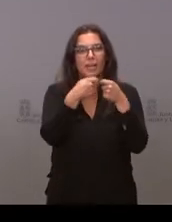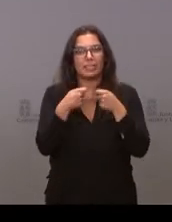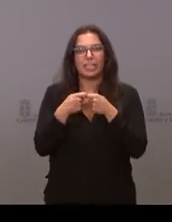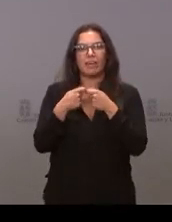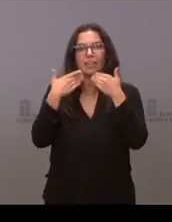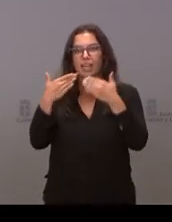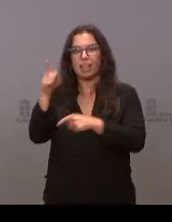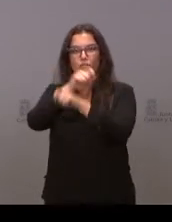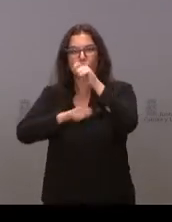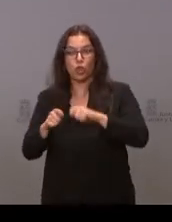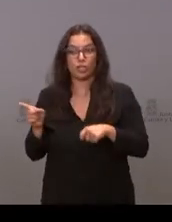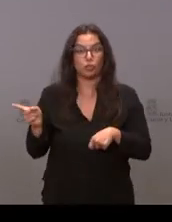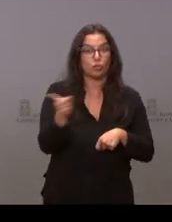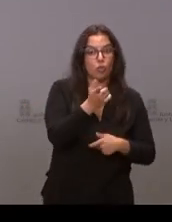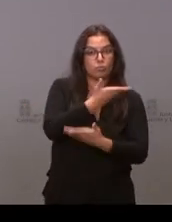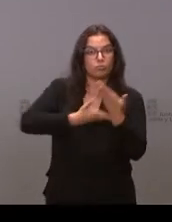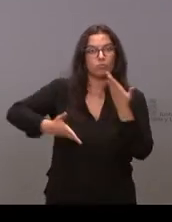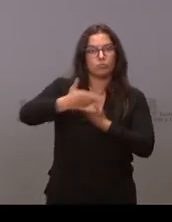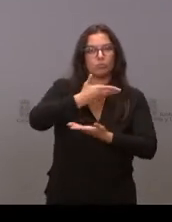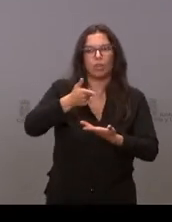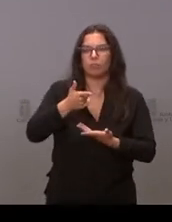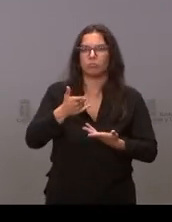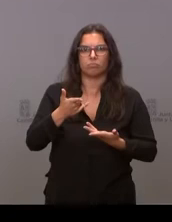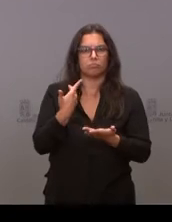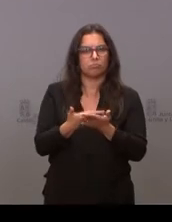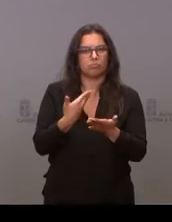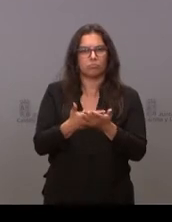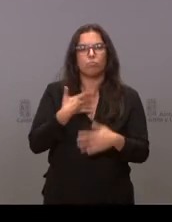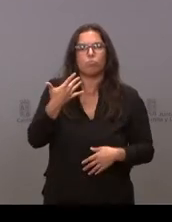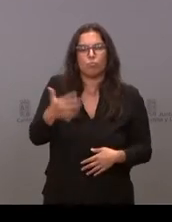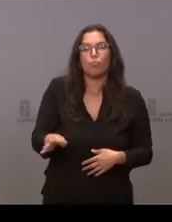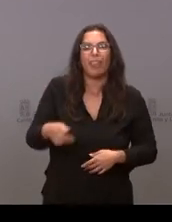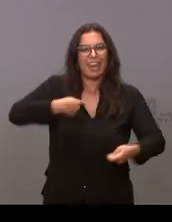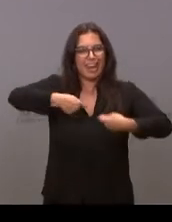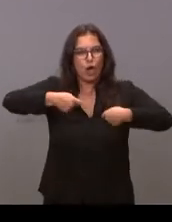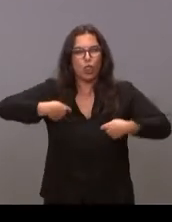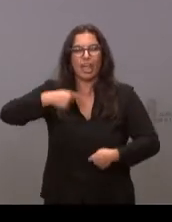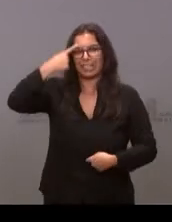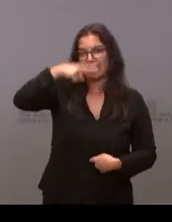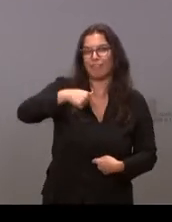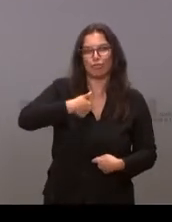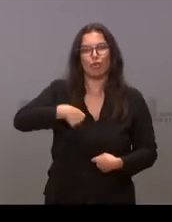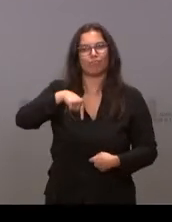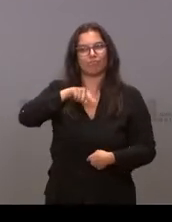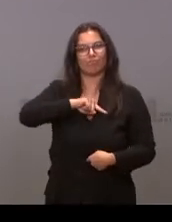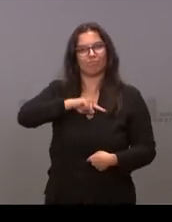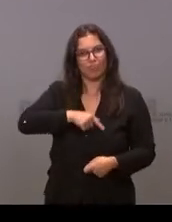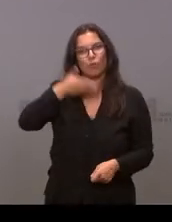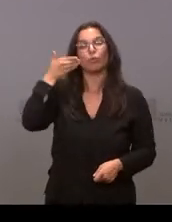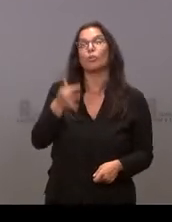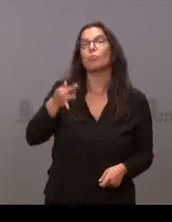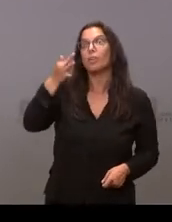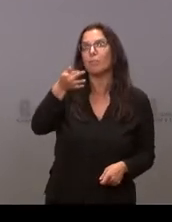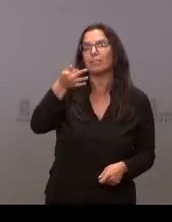las asociaciones, muestra una capacidad negociadora de la cual, como ministro, me siento orgulloso. Pero además de eso, hace